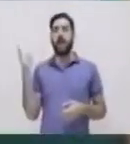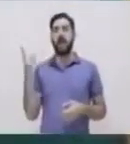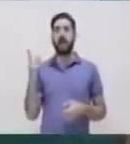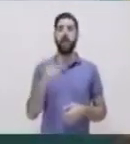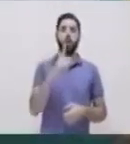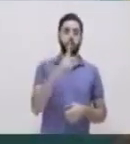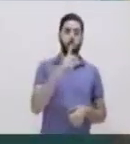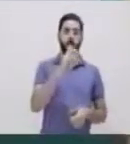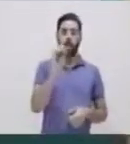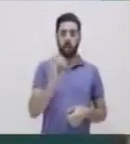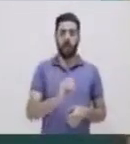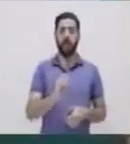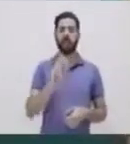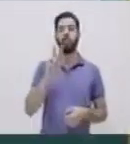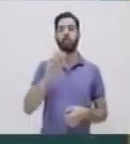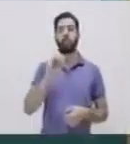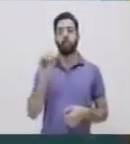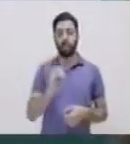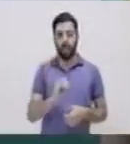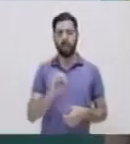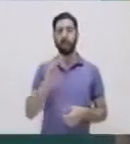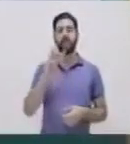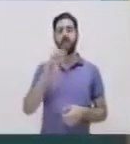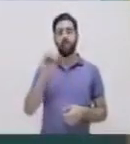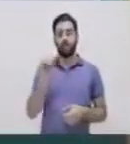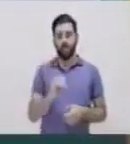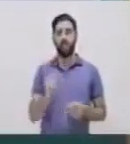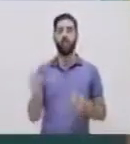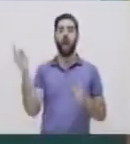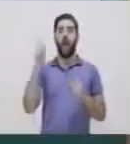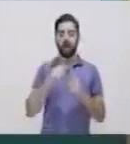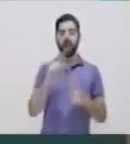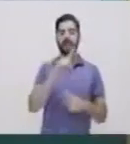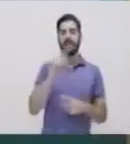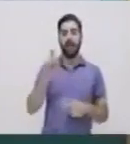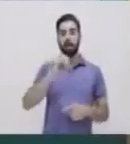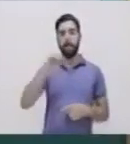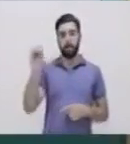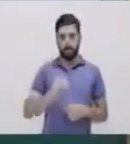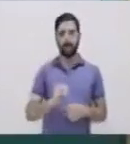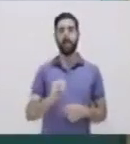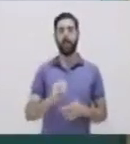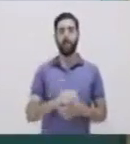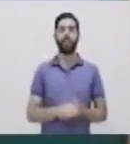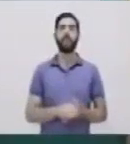del 1%, del 2%, del 3%, hasta hablar del 100%. Entonces,